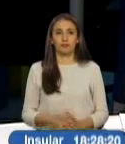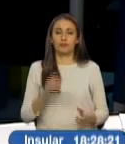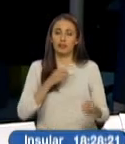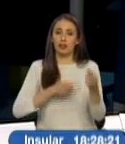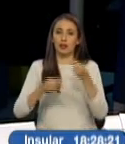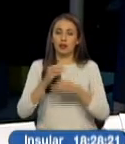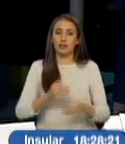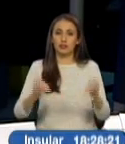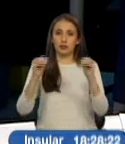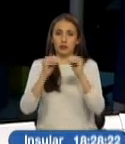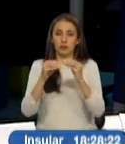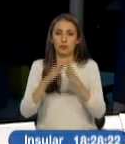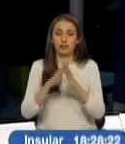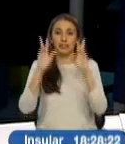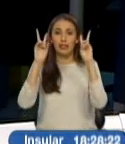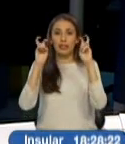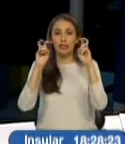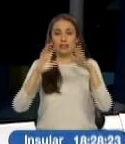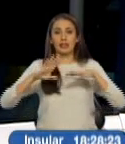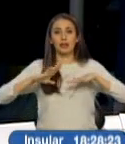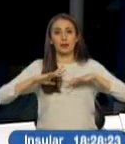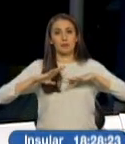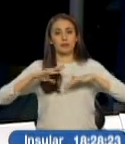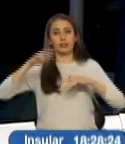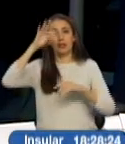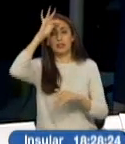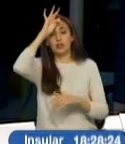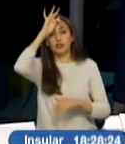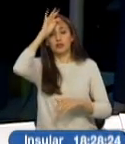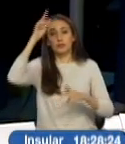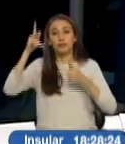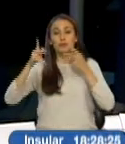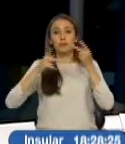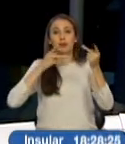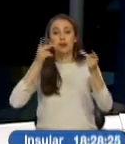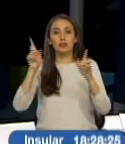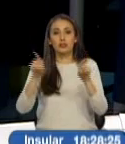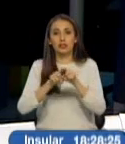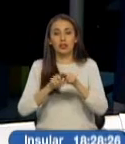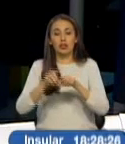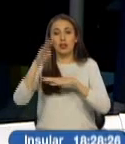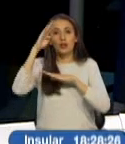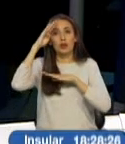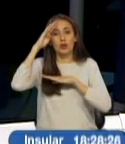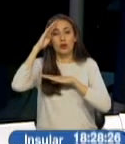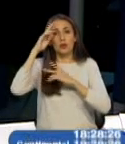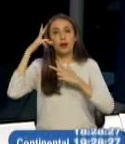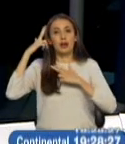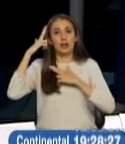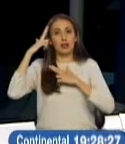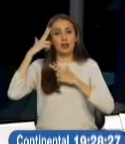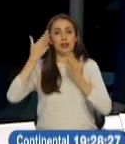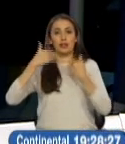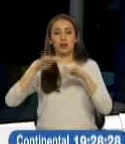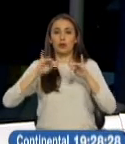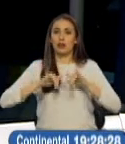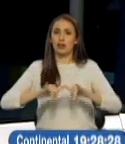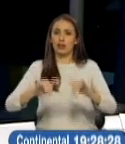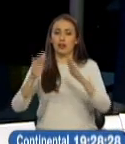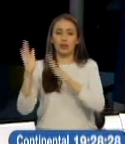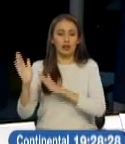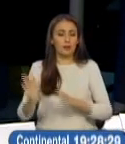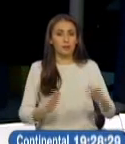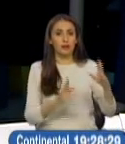Regresamos con temas relacionados al feriado. Los hospitales públicos, así como la Policía Nacional y la Armada del Ecuador, disponen de planes